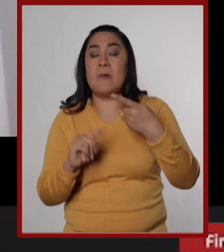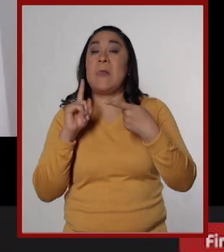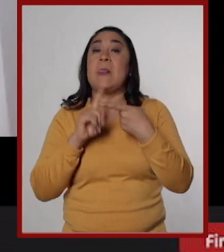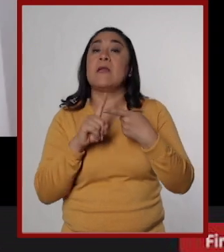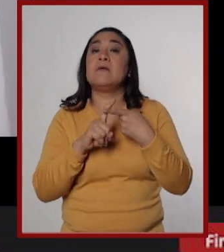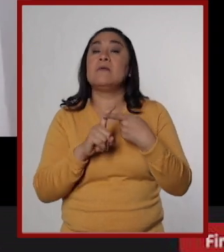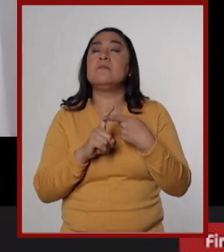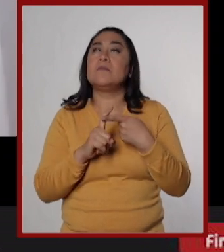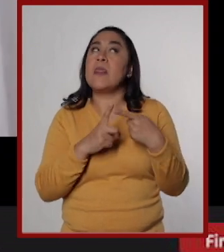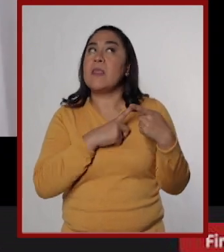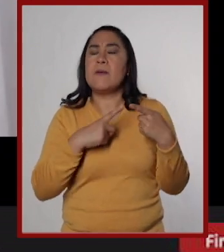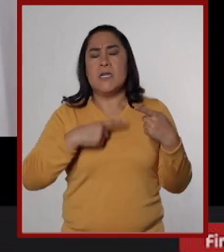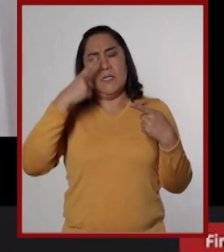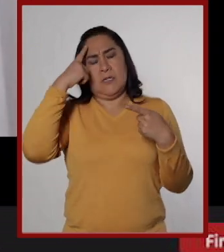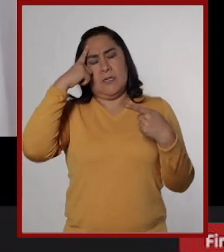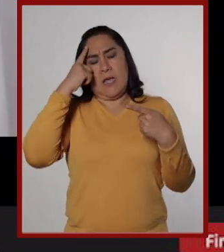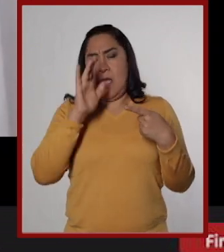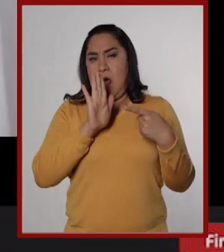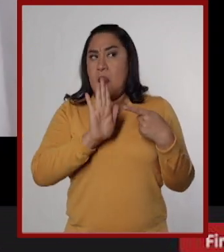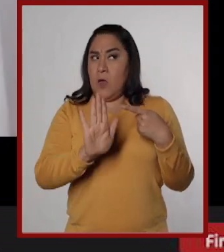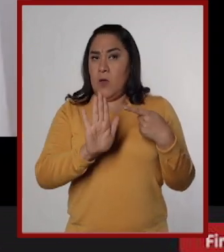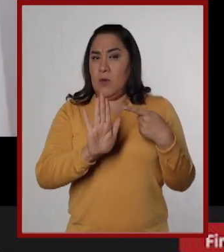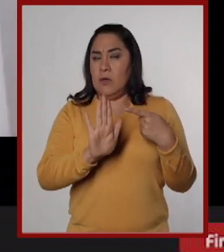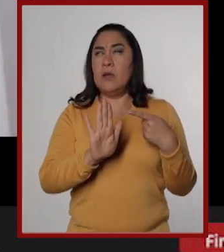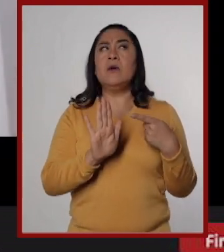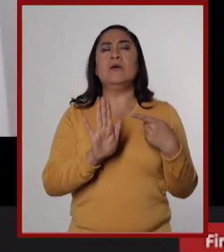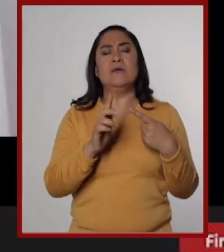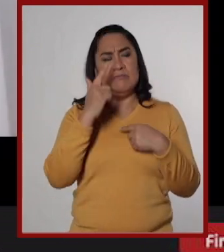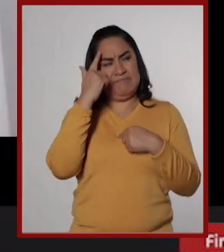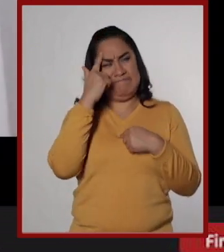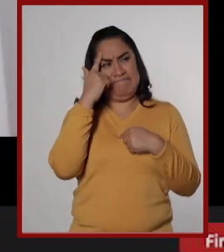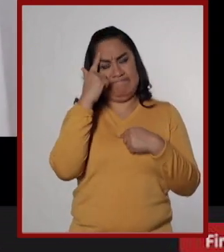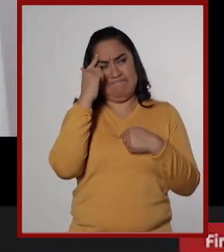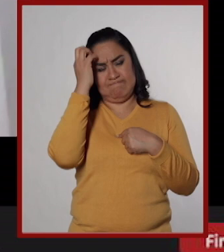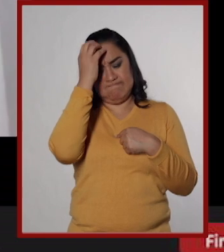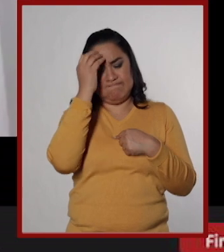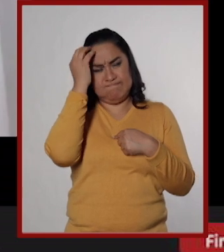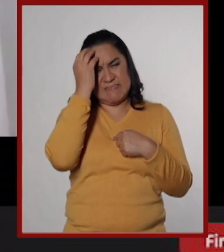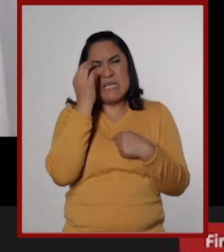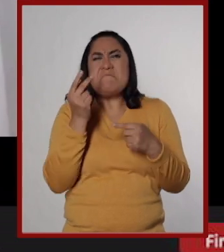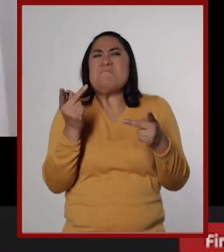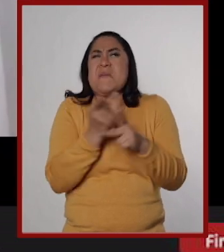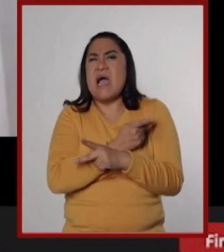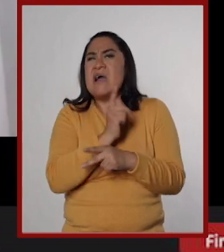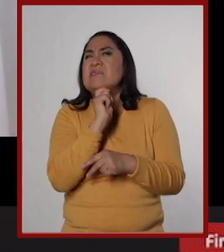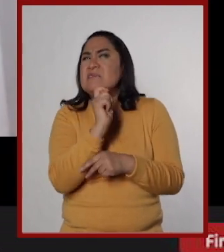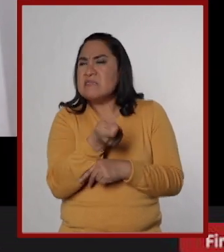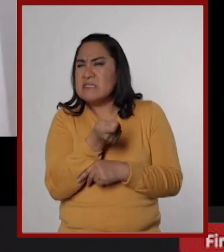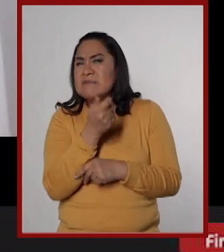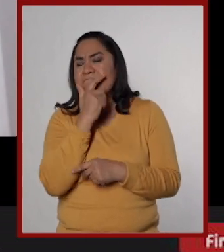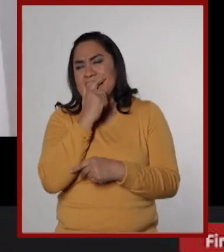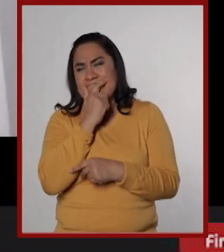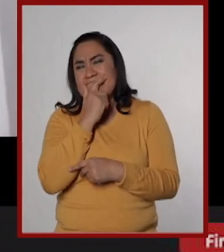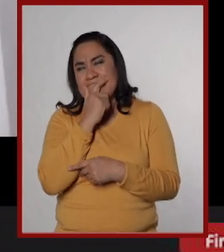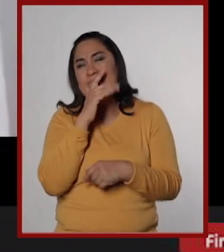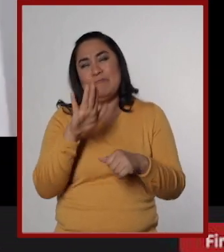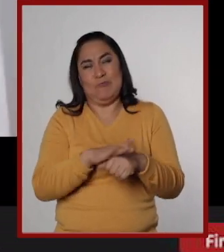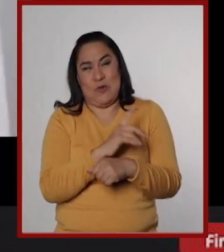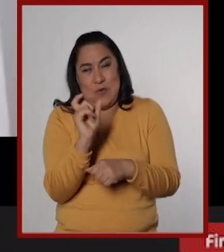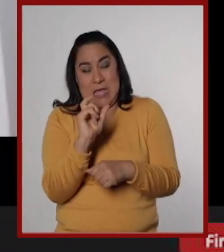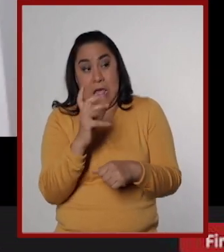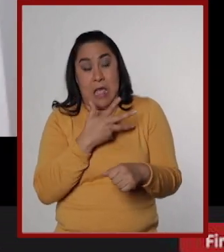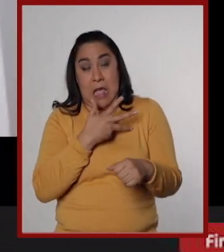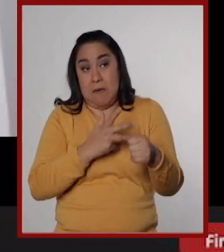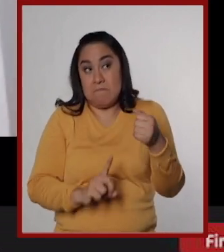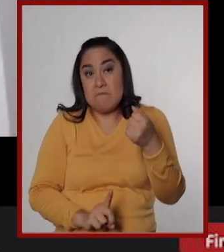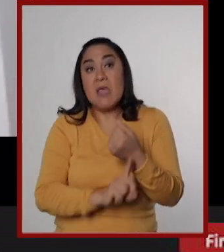es hacer un alto. Hacer un alto y entender qué está pasando, ¿no? Porque generalmente cuando el conflicto